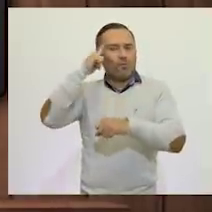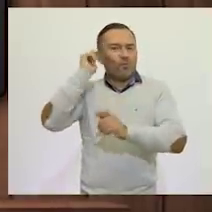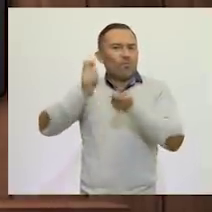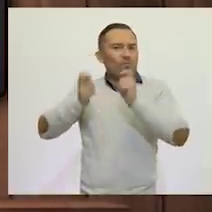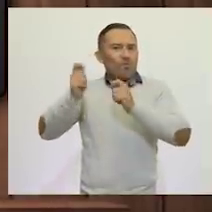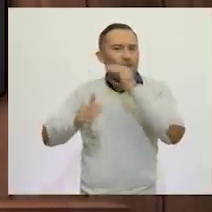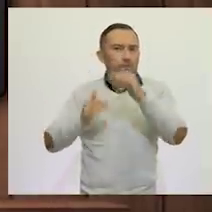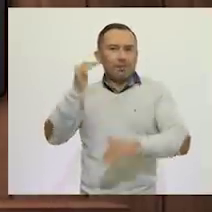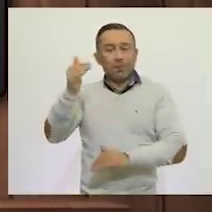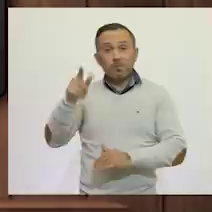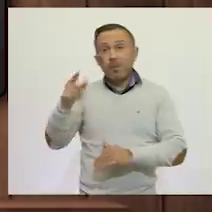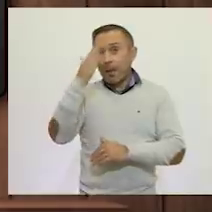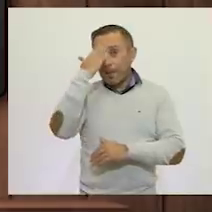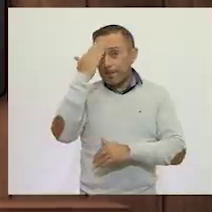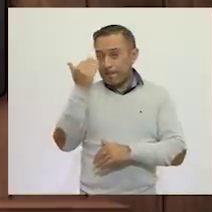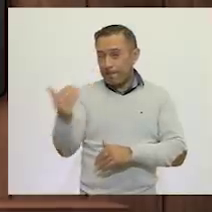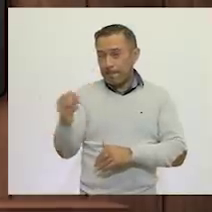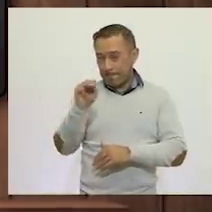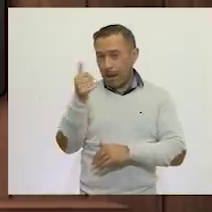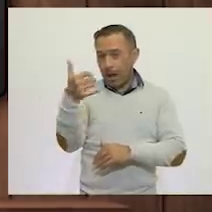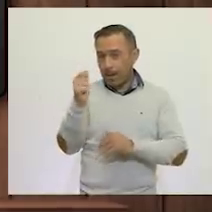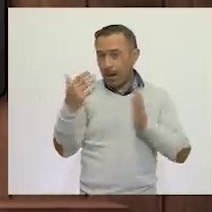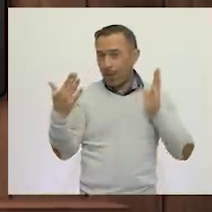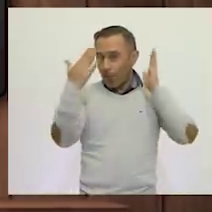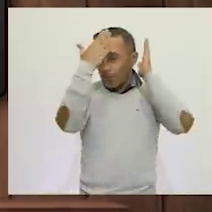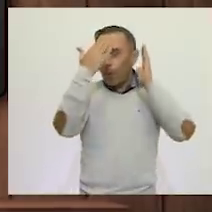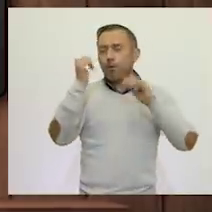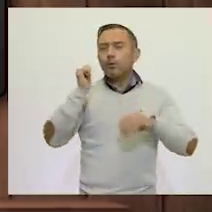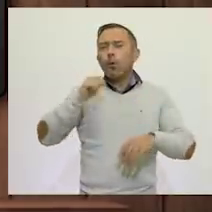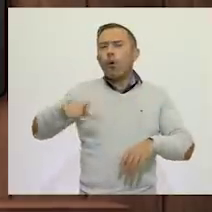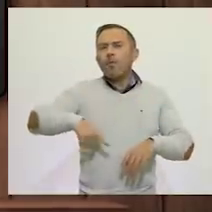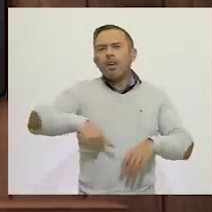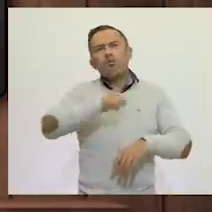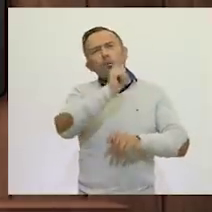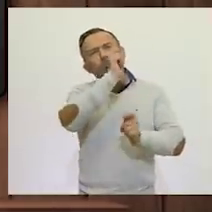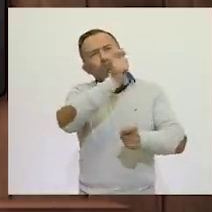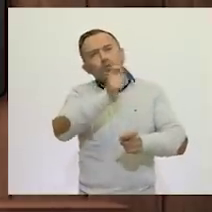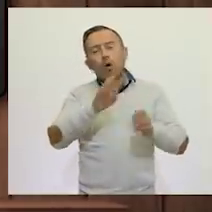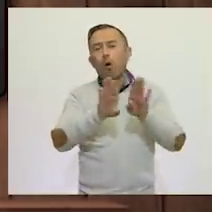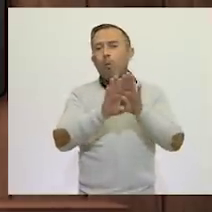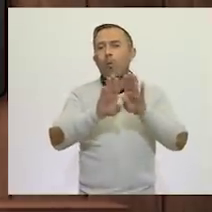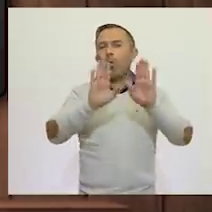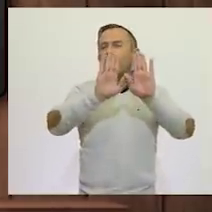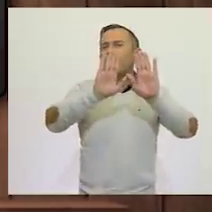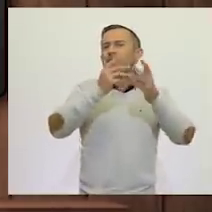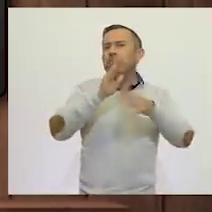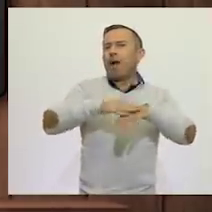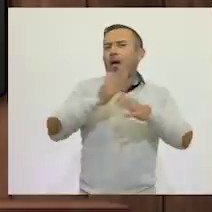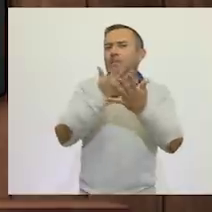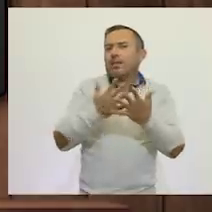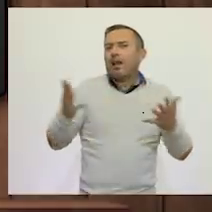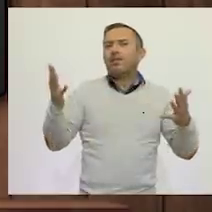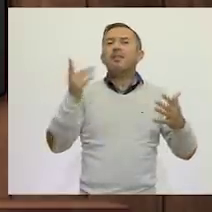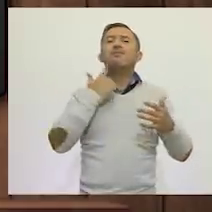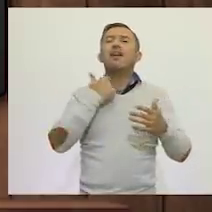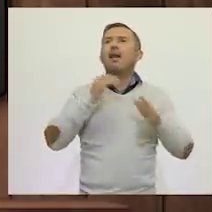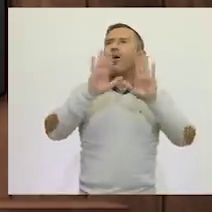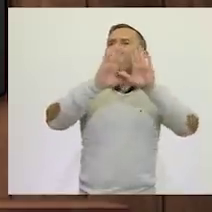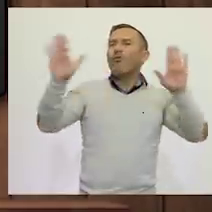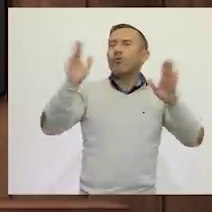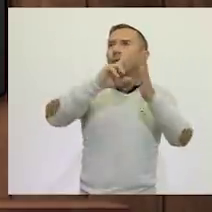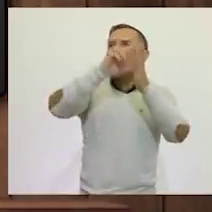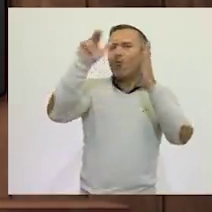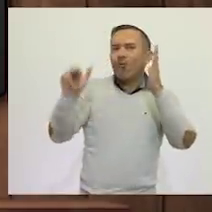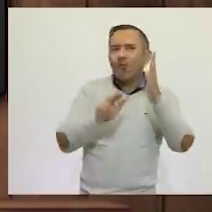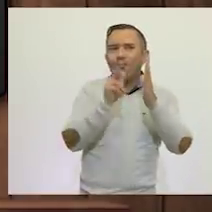clásico registraban los acontecimientos importantes de sus gobernantes en enormes estelas utilizadas como altares. Construyeron arcos y